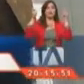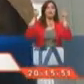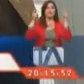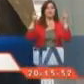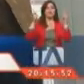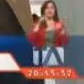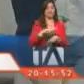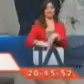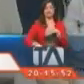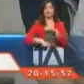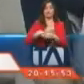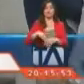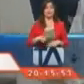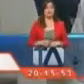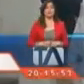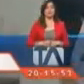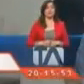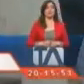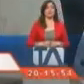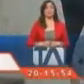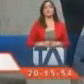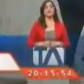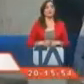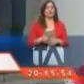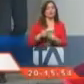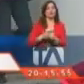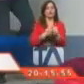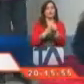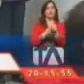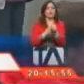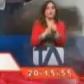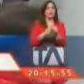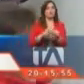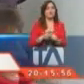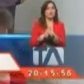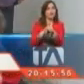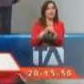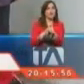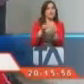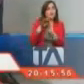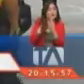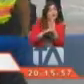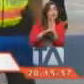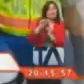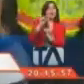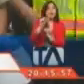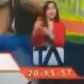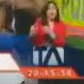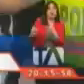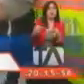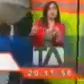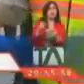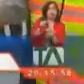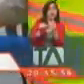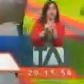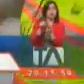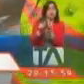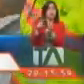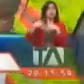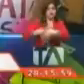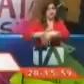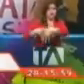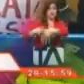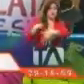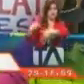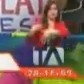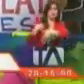los siempre presentes, pero cada vez menor número de seguidores del vicepresidente se enfrentaron verbalmente contra algunos manifestantes